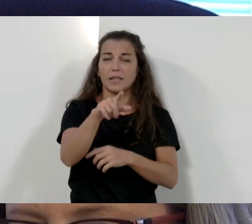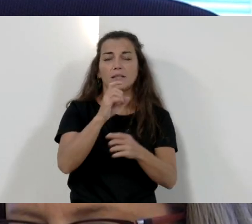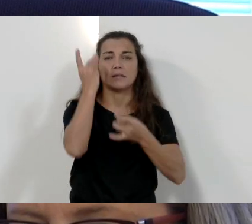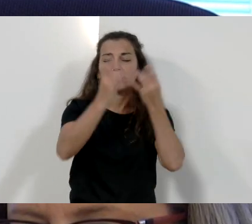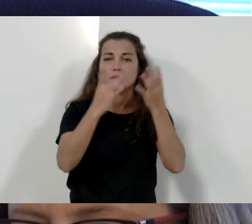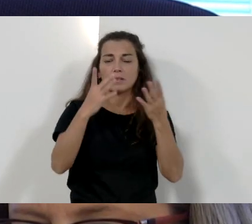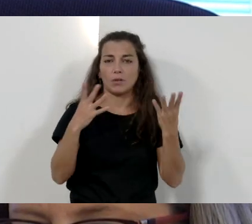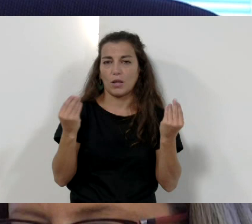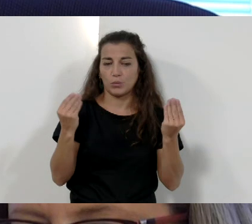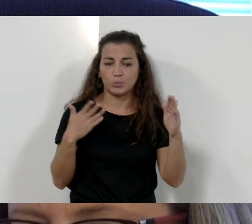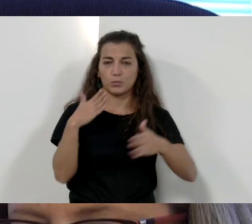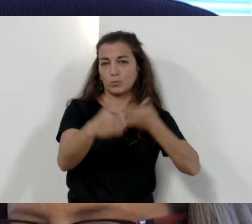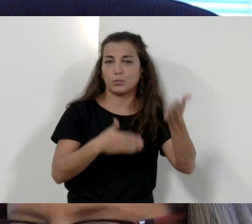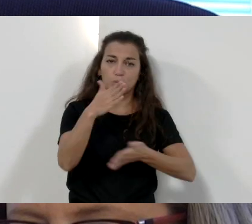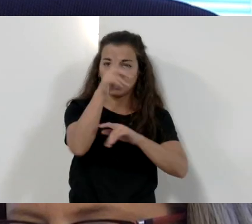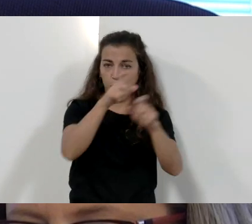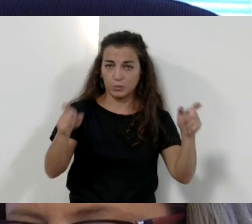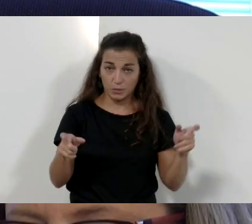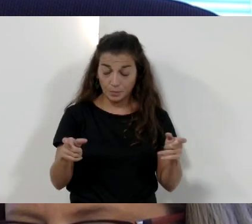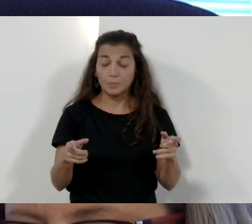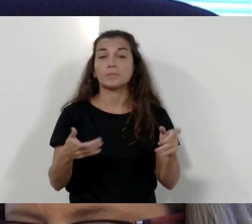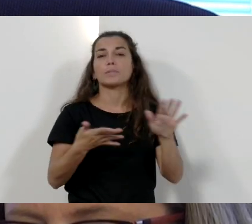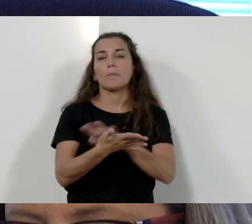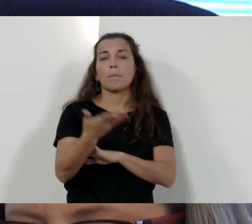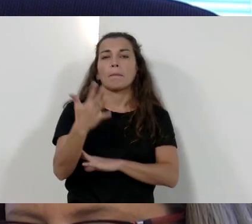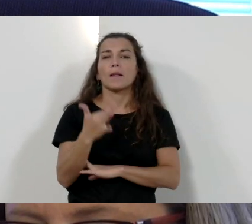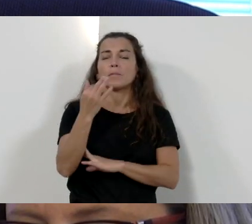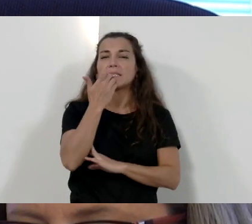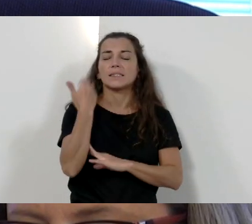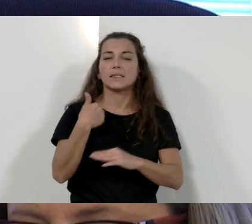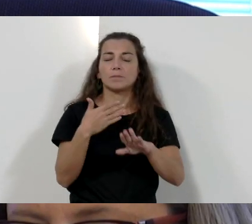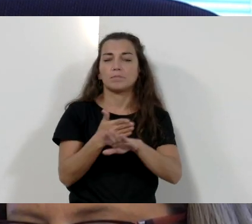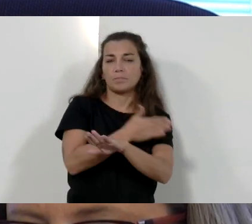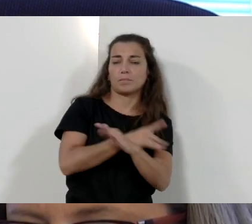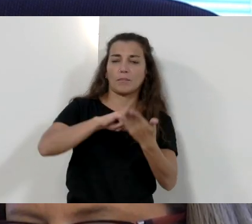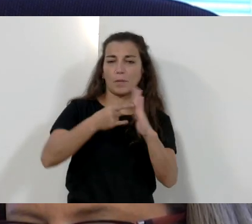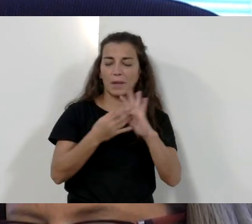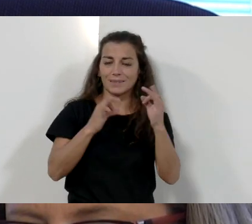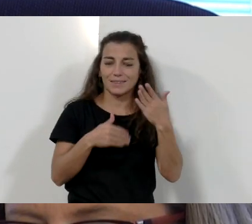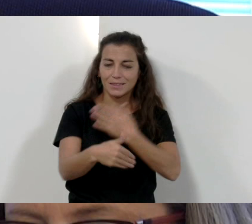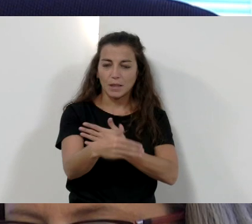actividades y además si se tiene previsto alguna mejora del tipo de